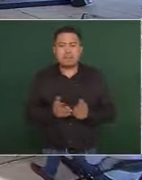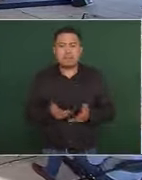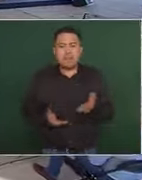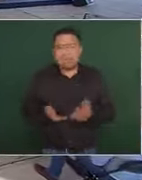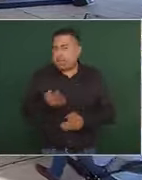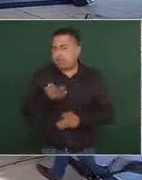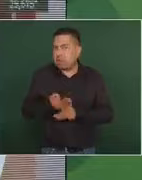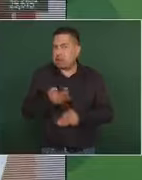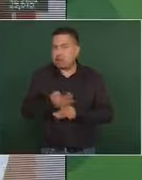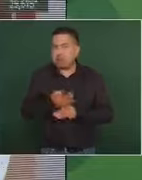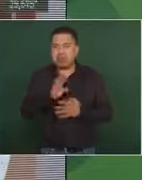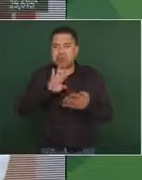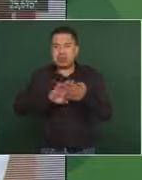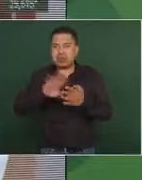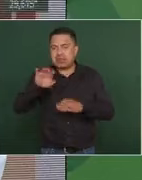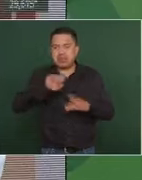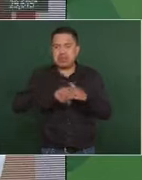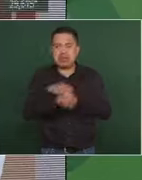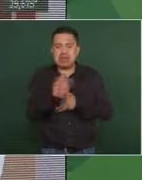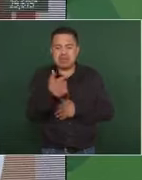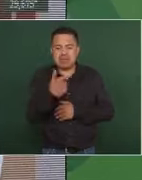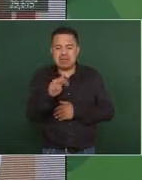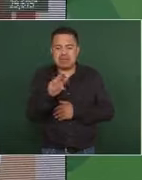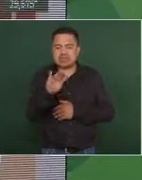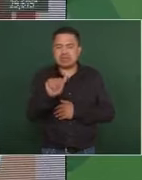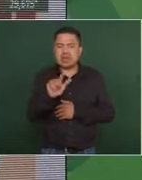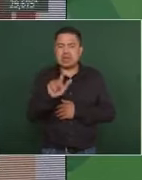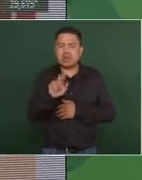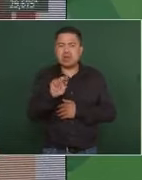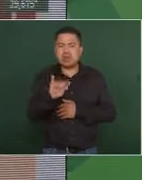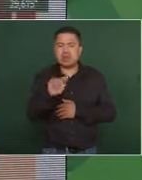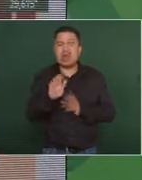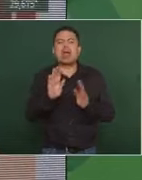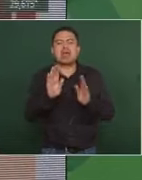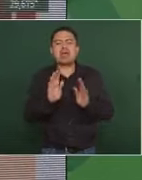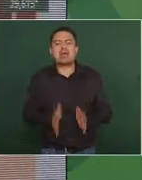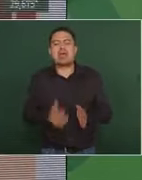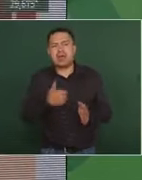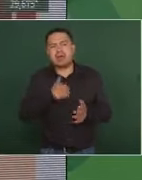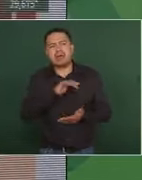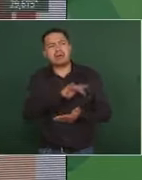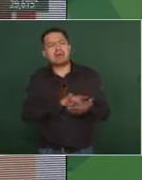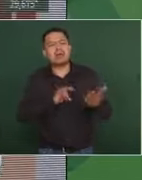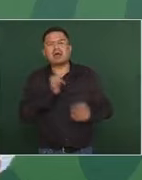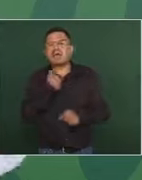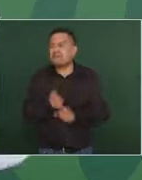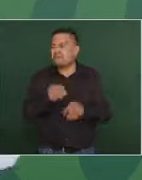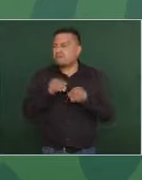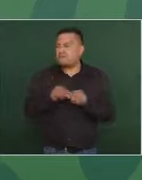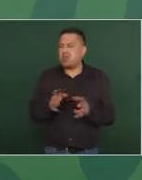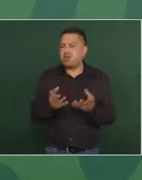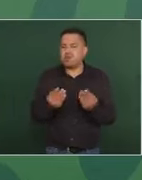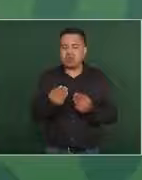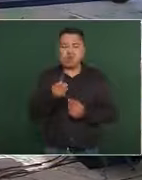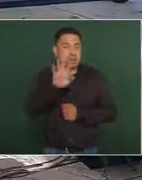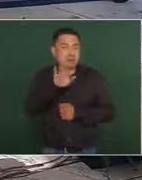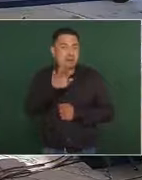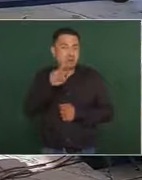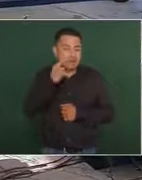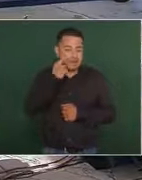que está preso García Luna, ya sabemos, ya tenemos más información. Pero miren cómo estaba.